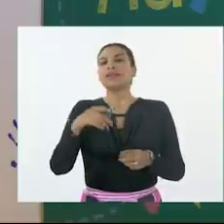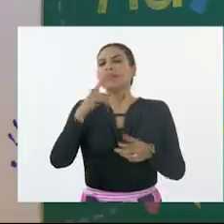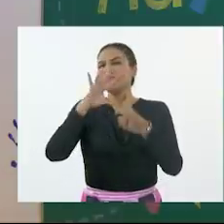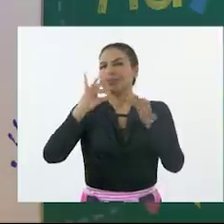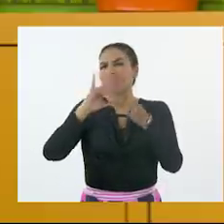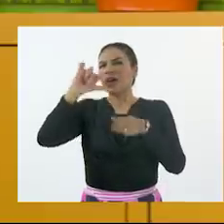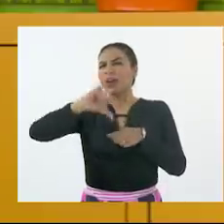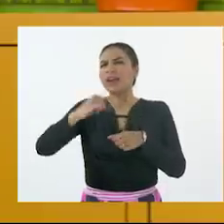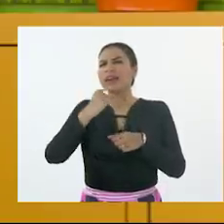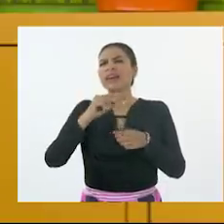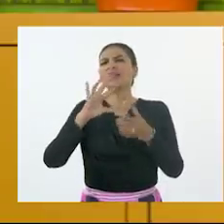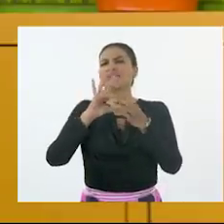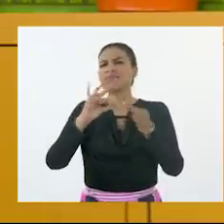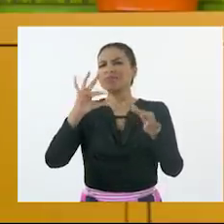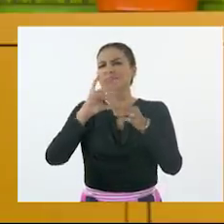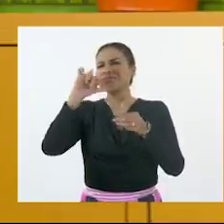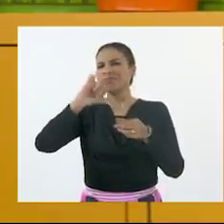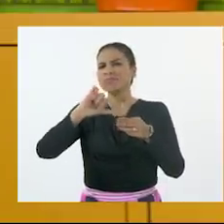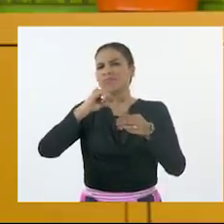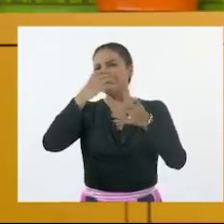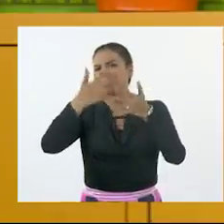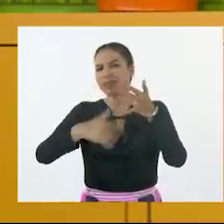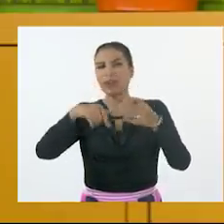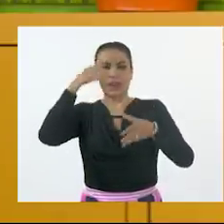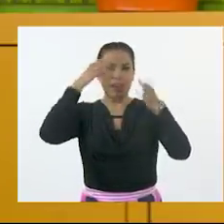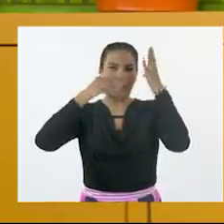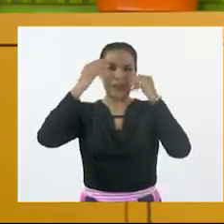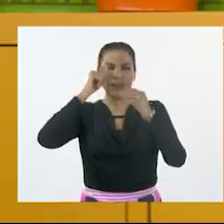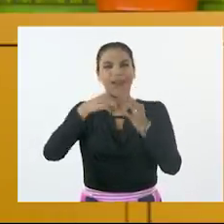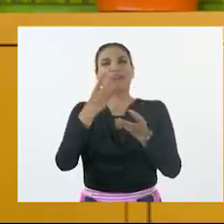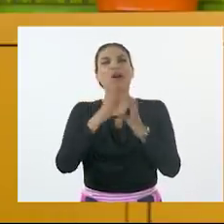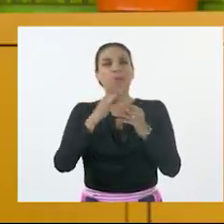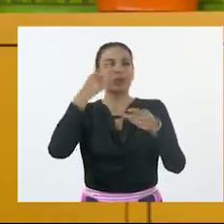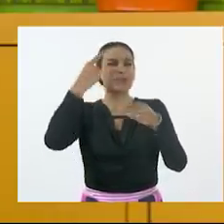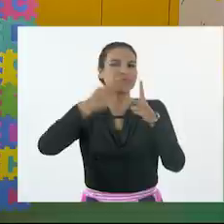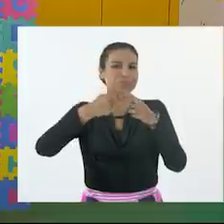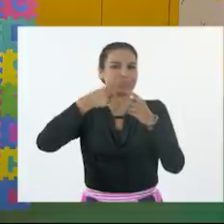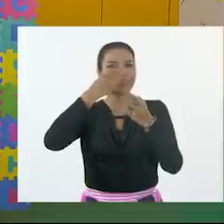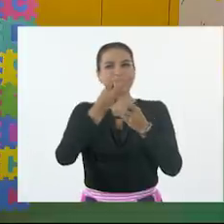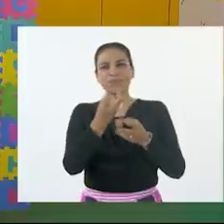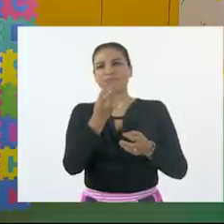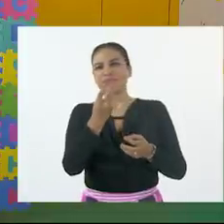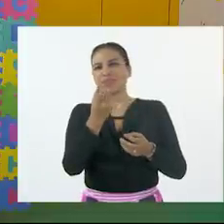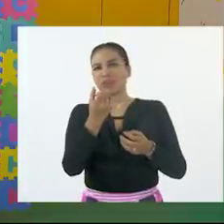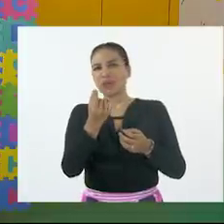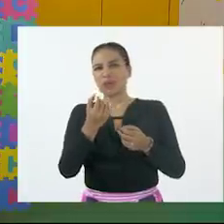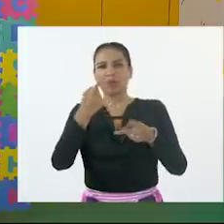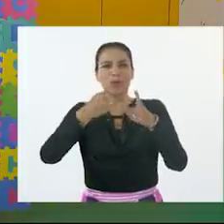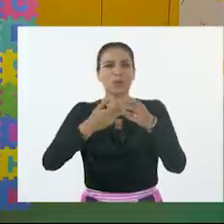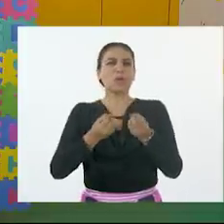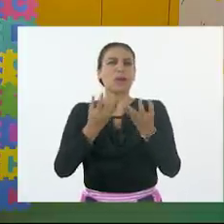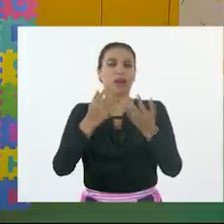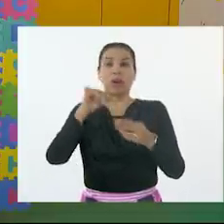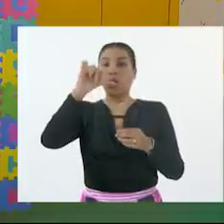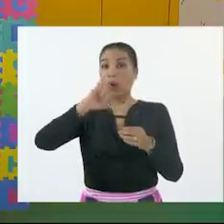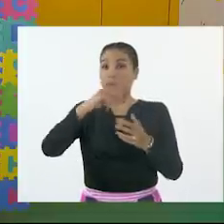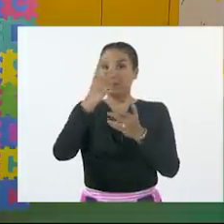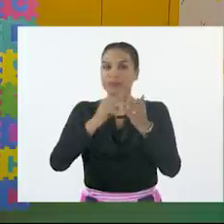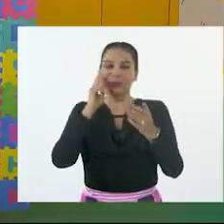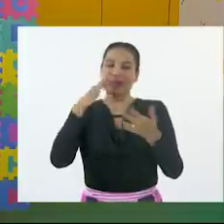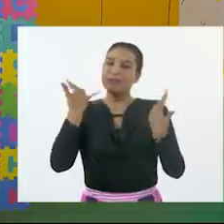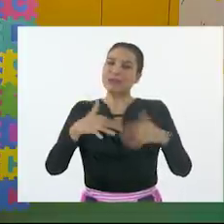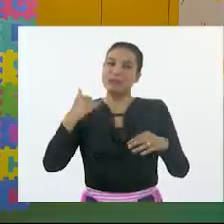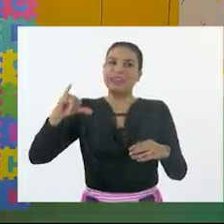a ver el día de hoy? Pues el día de hoy vamos a aprender a contar. ¡Ay! ¡Guau! Muy bien, entonces el programa de hoy será